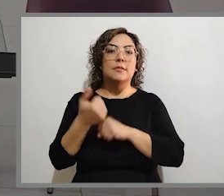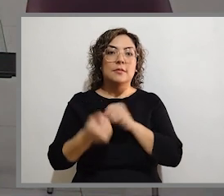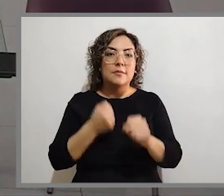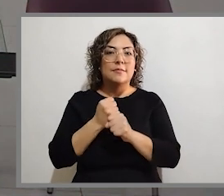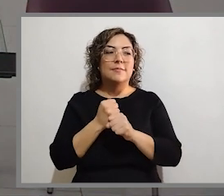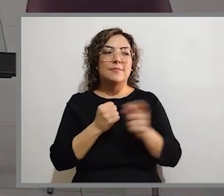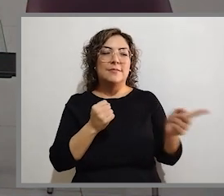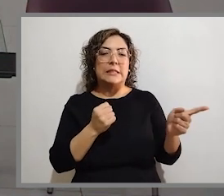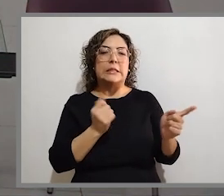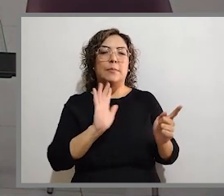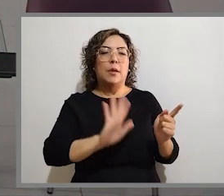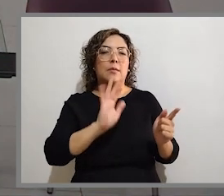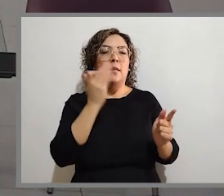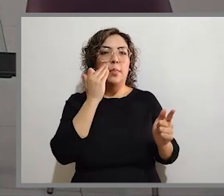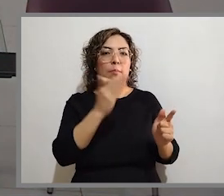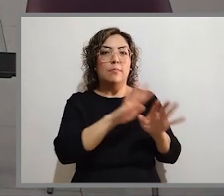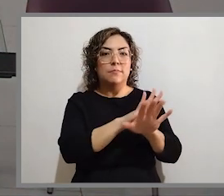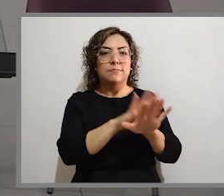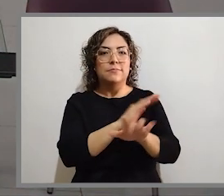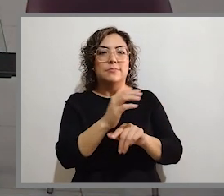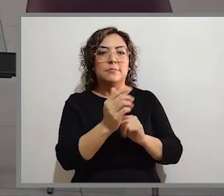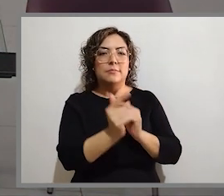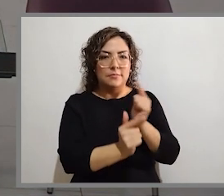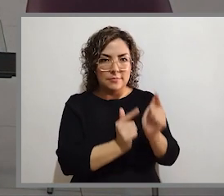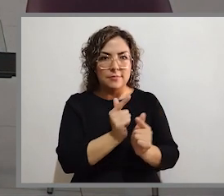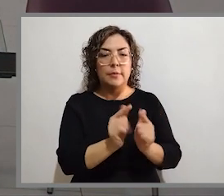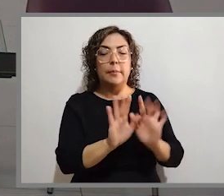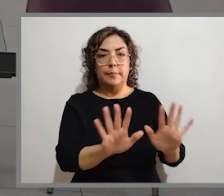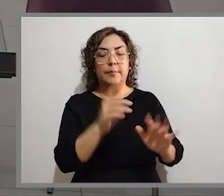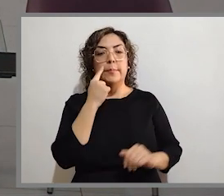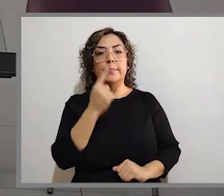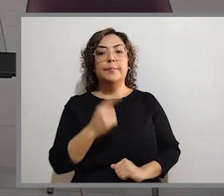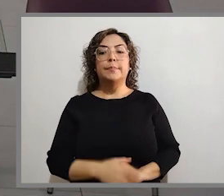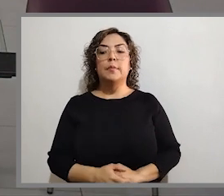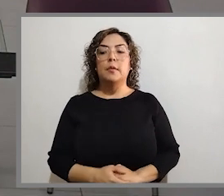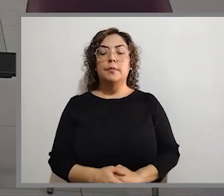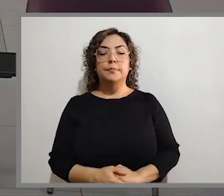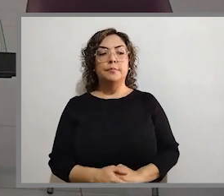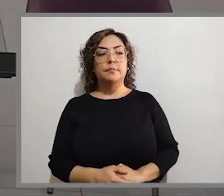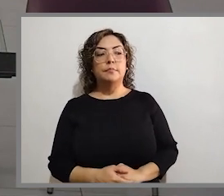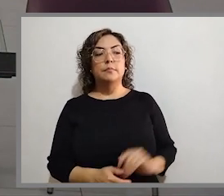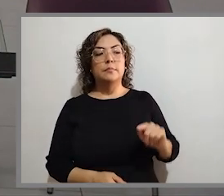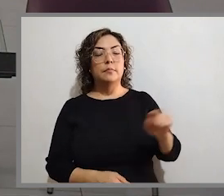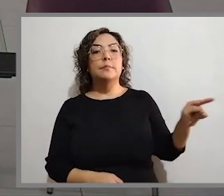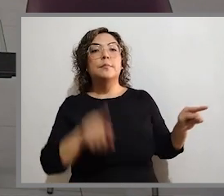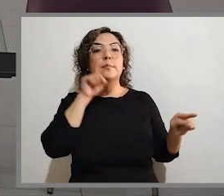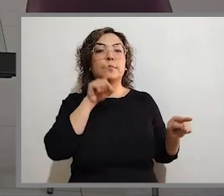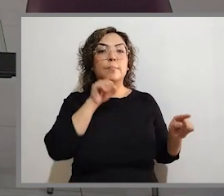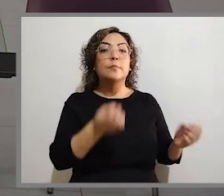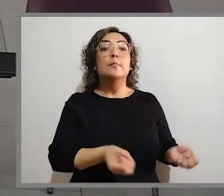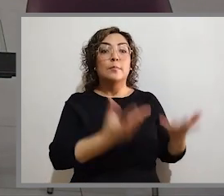pero pues aquí en 2000, en la última legislatura antes de esta, pues ya estaban casi en